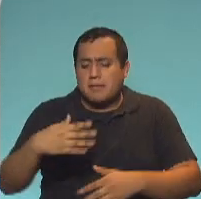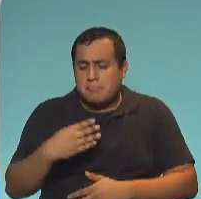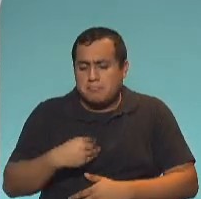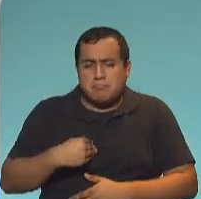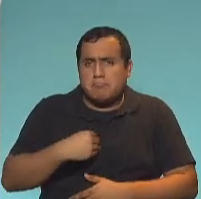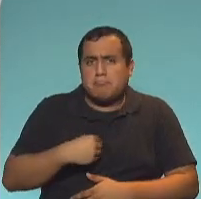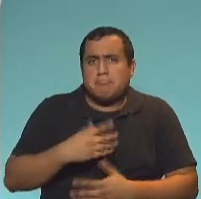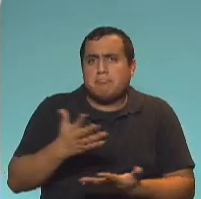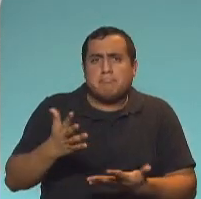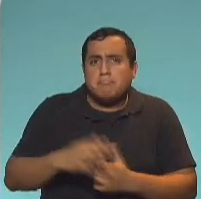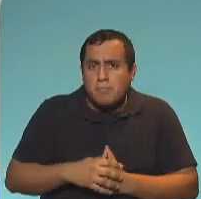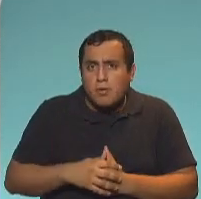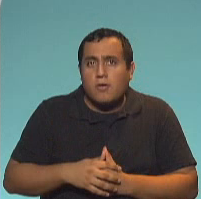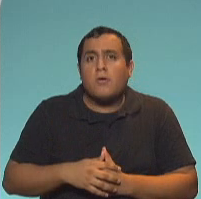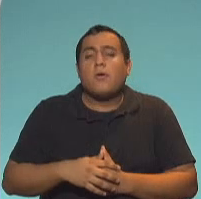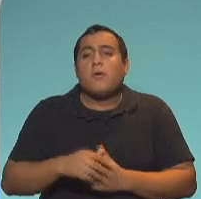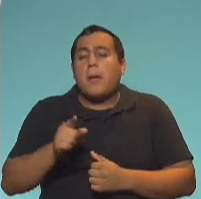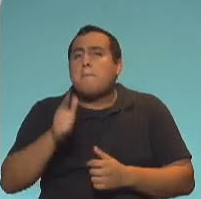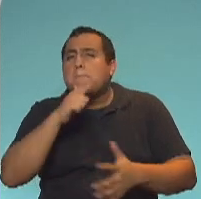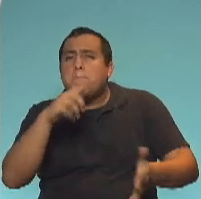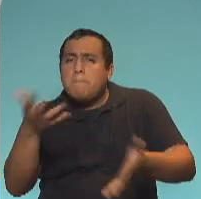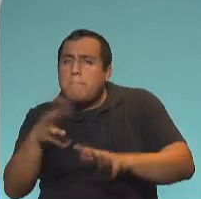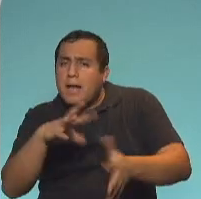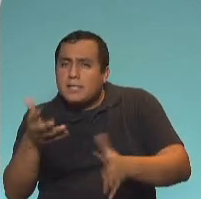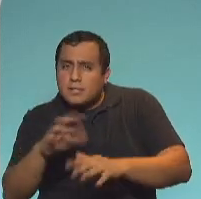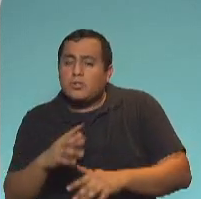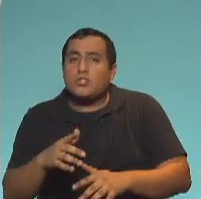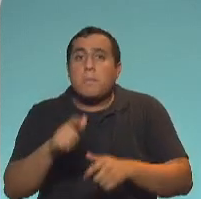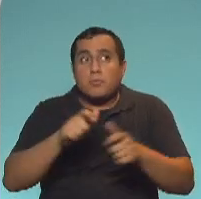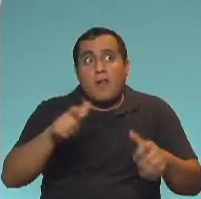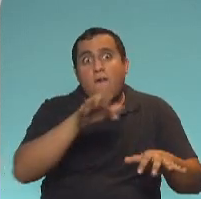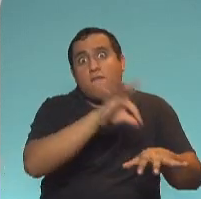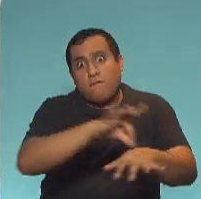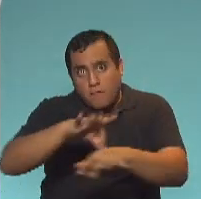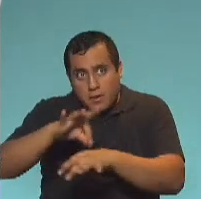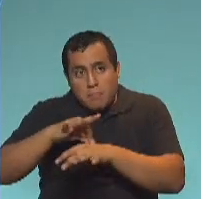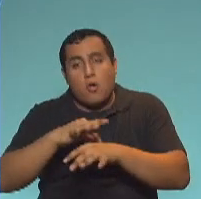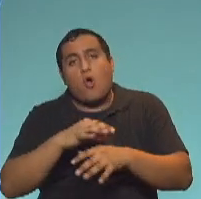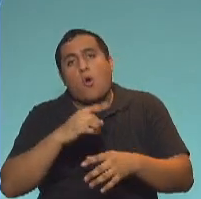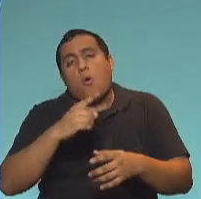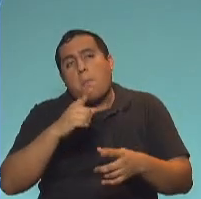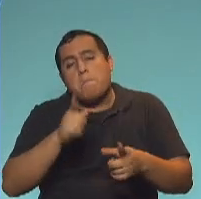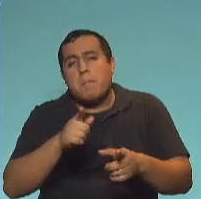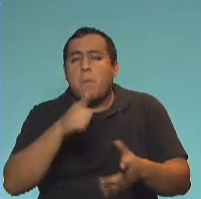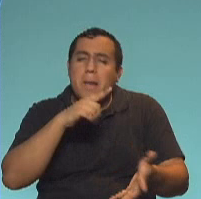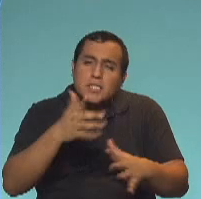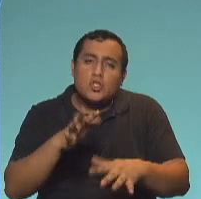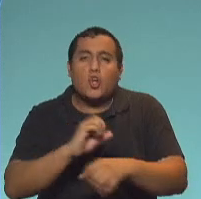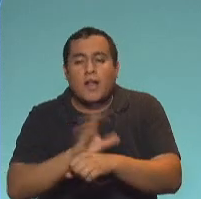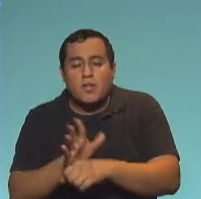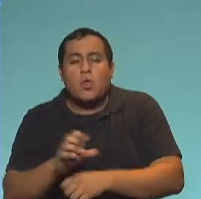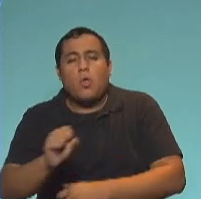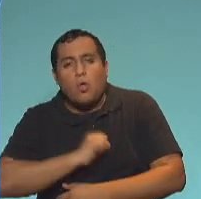suelen ser muy o son muy parecidos a los que presentan las personas que tienen enfermedad por coronavirus esto es tos